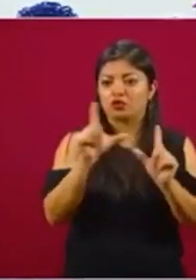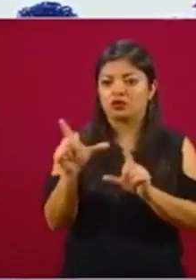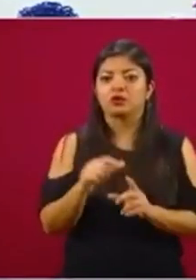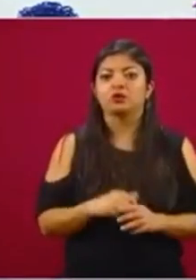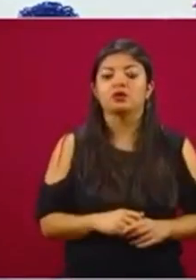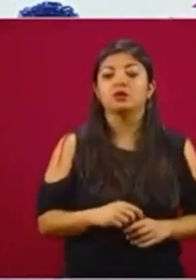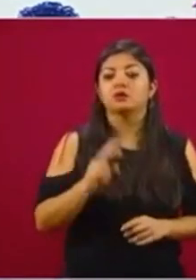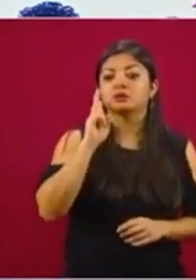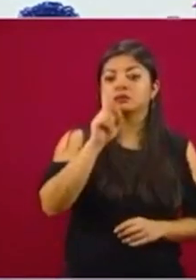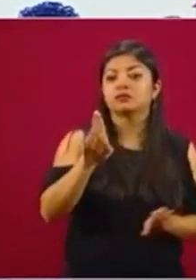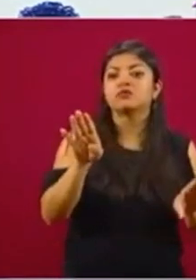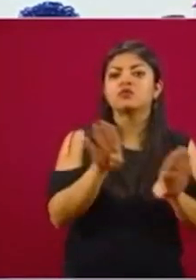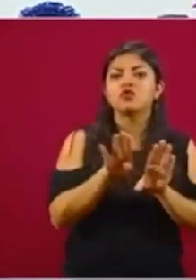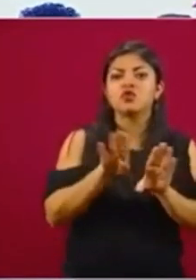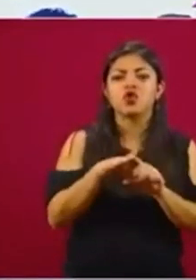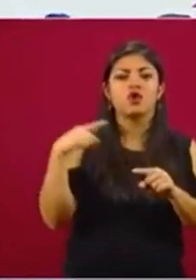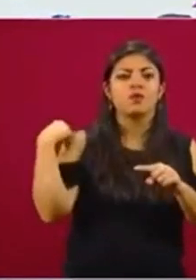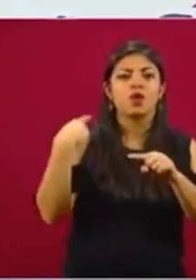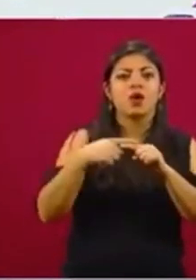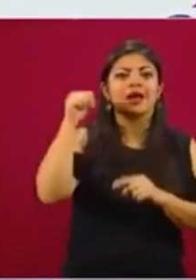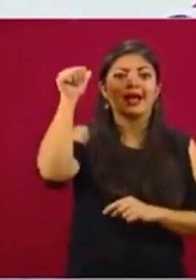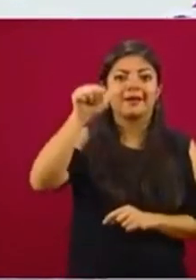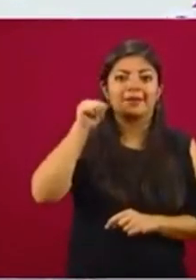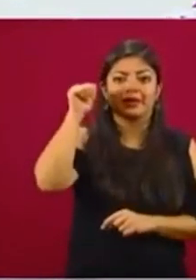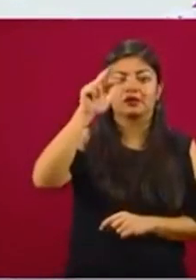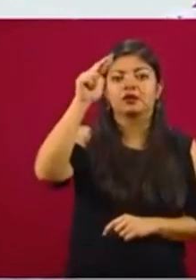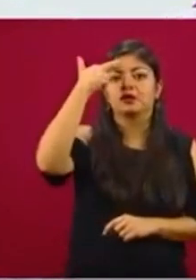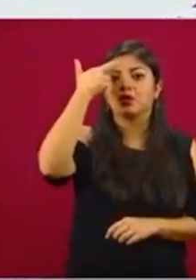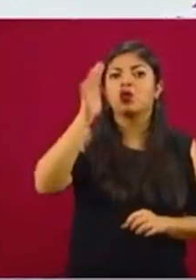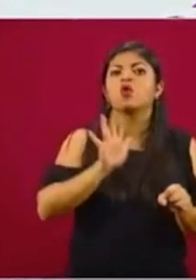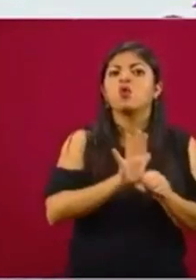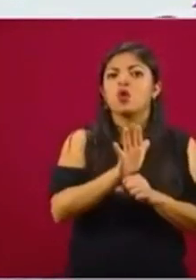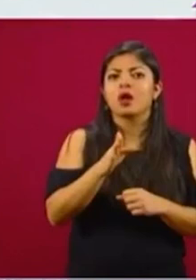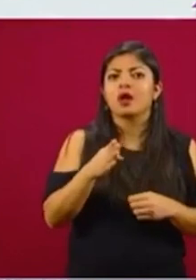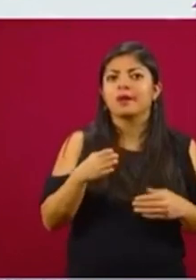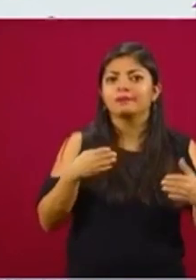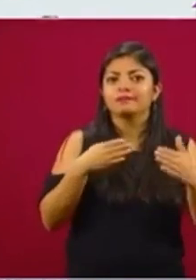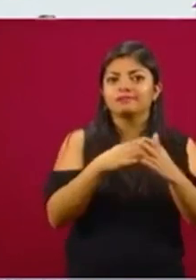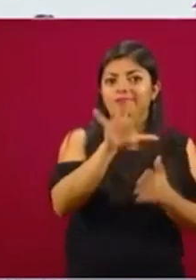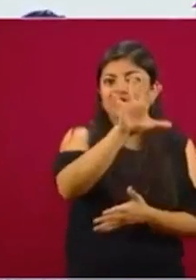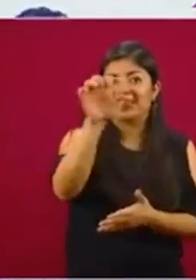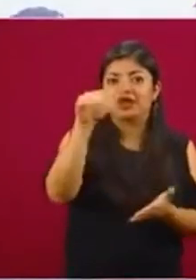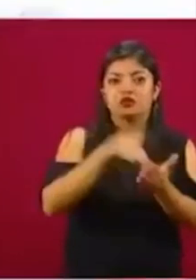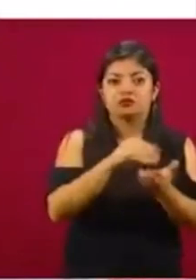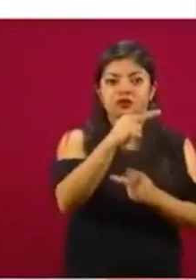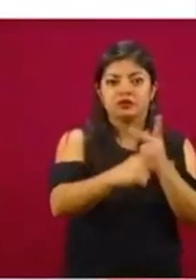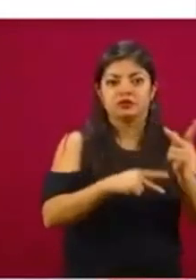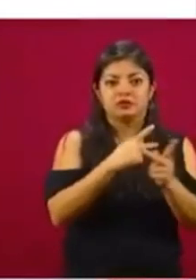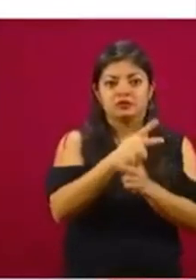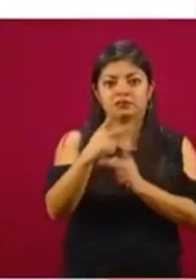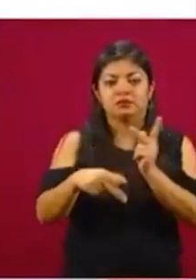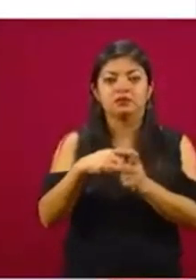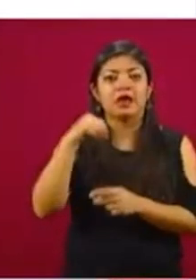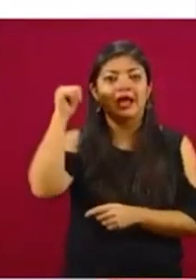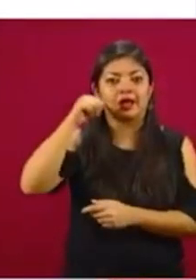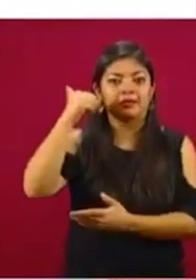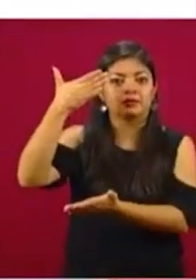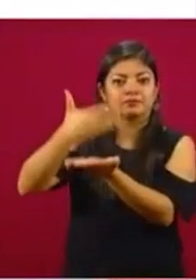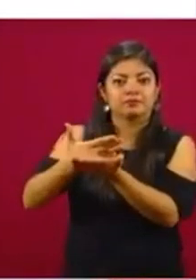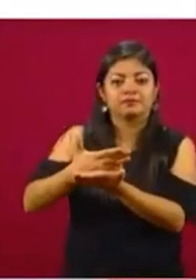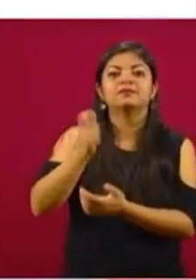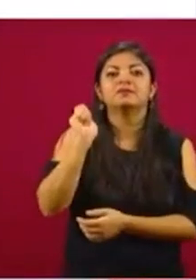tenemos cómo cerramos el mes de abril, recordar la meta del Infonavit para este año, 500 mil créditos. Al cierre de abril habíamos